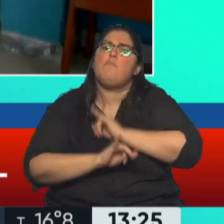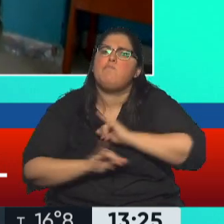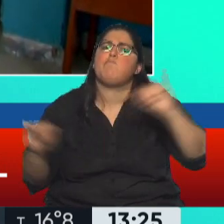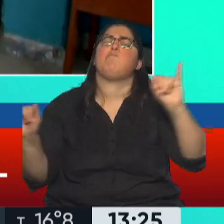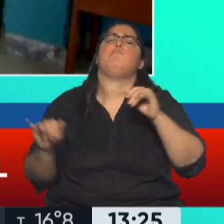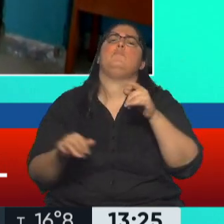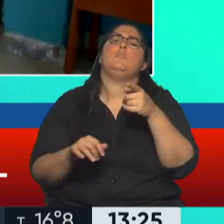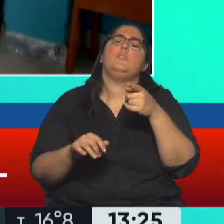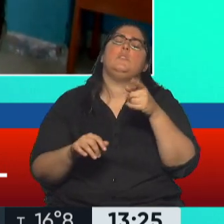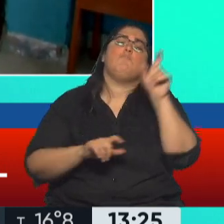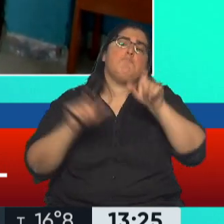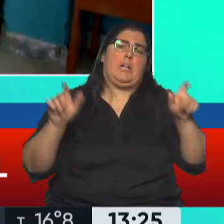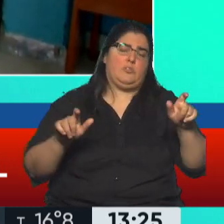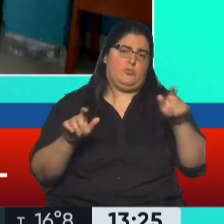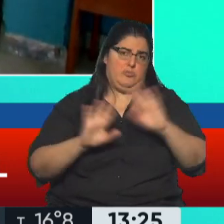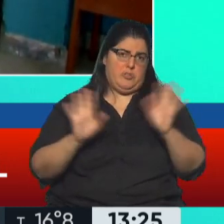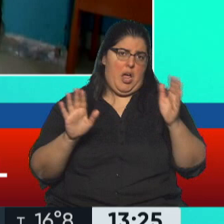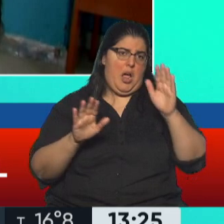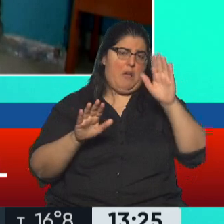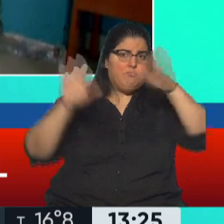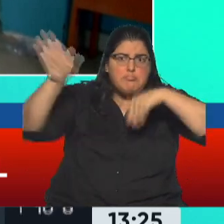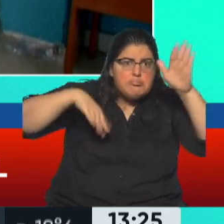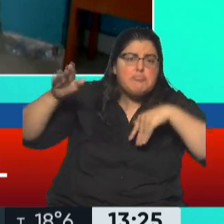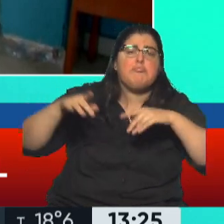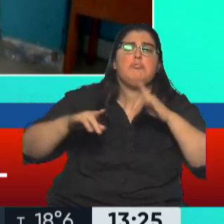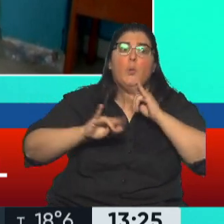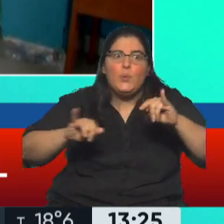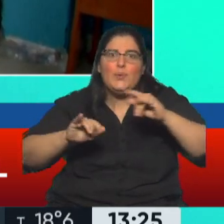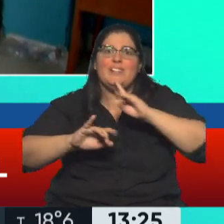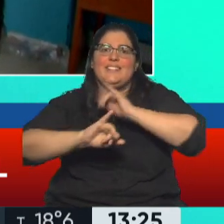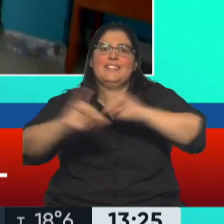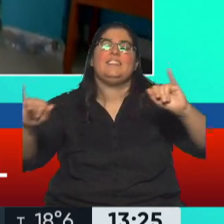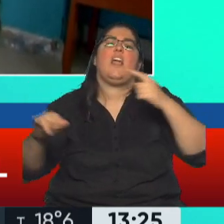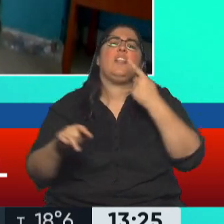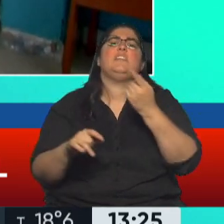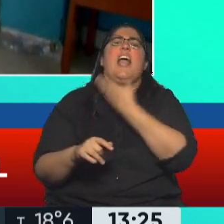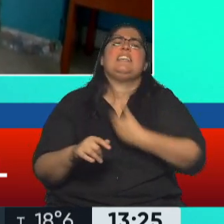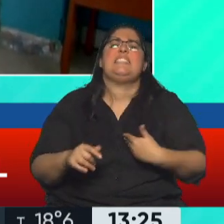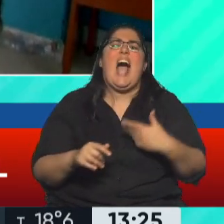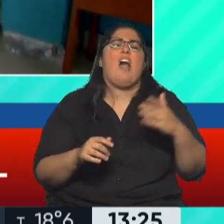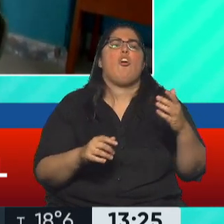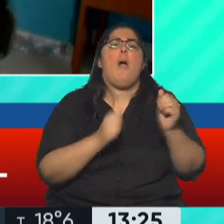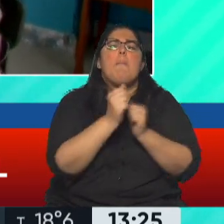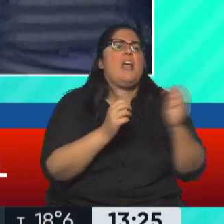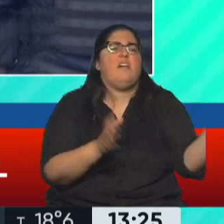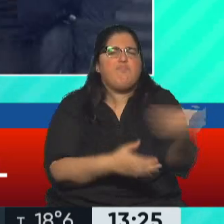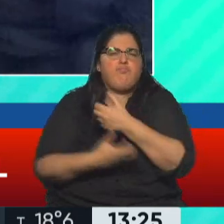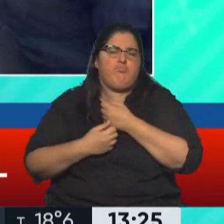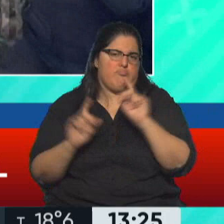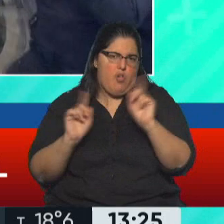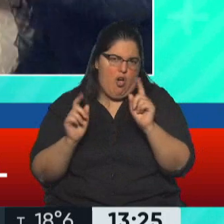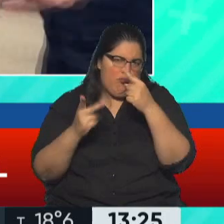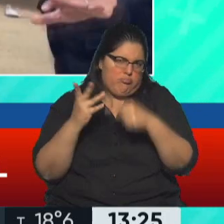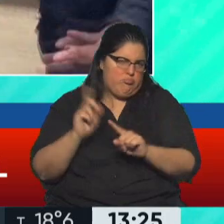través de gente que ha ido convocando, donde dice que ya no va a ir a estatizaciones, no va a ir a expropiaciones y cosas como